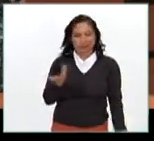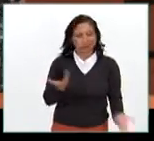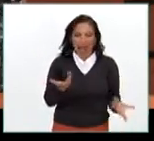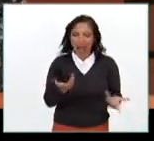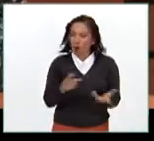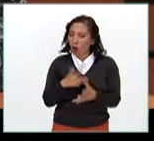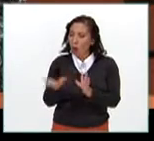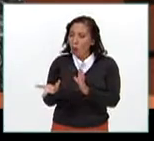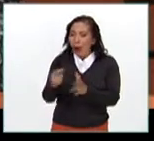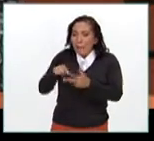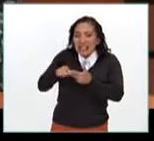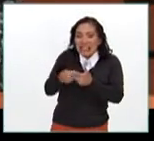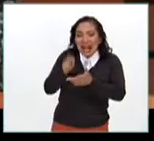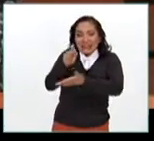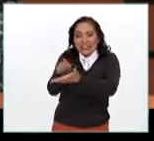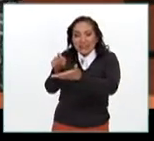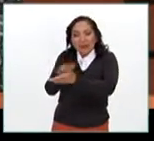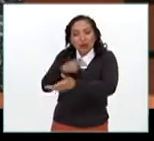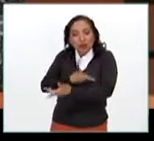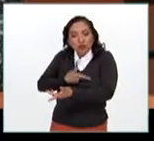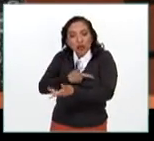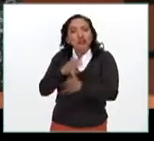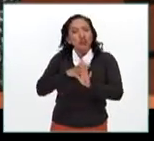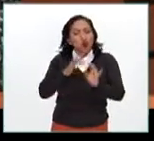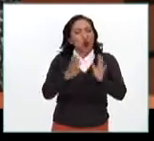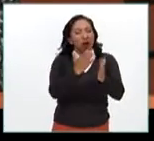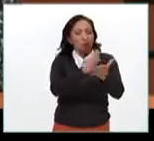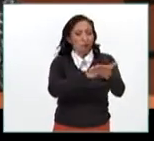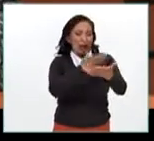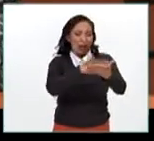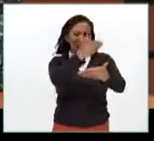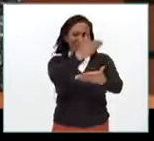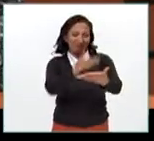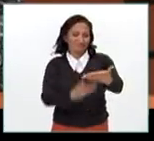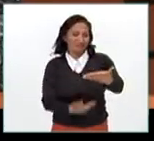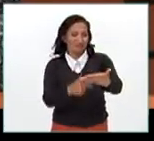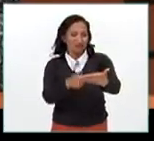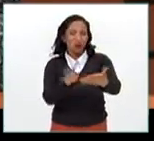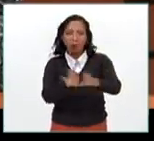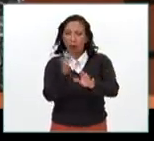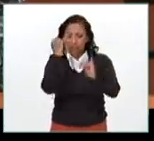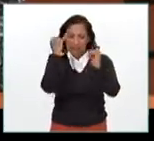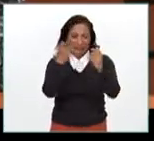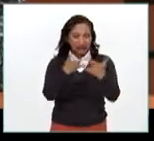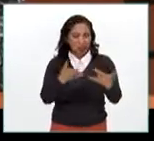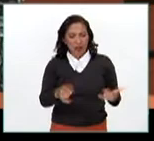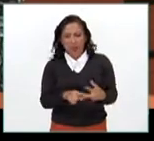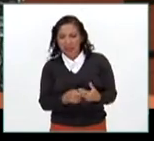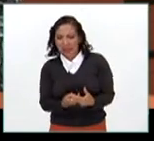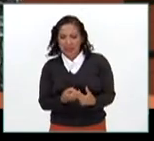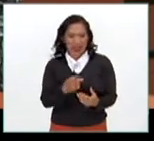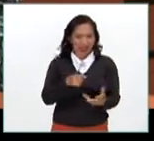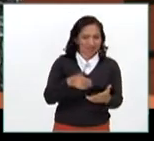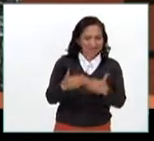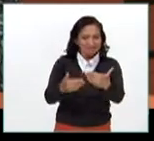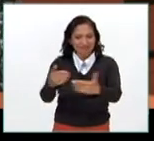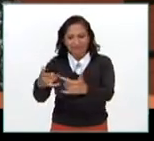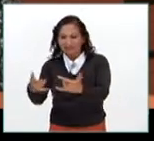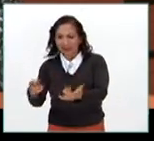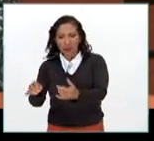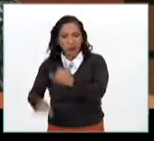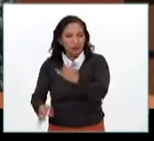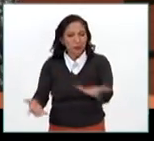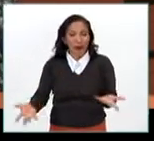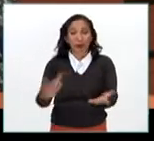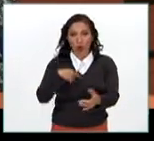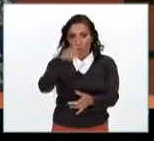puedo comenzar una carrera como escritor? Tengo una página en blanco y no sé cómo iniciar, cómo continuar y cómo finalizar una historia.